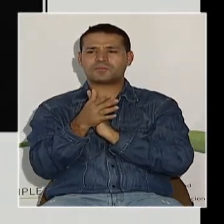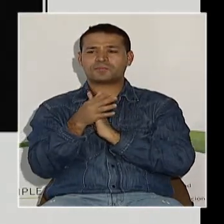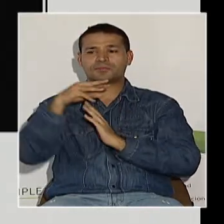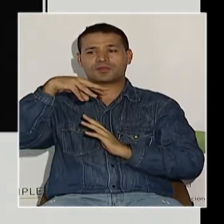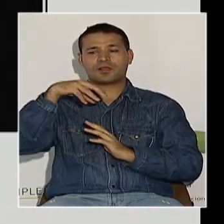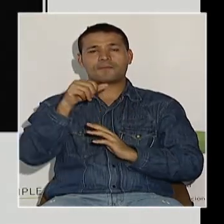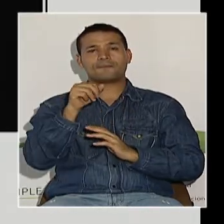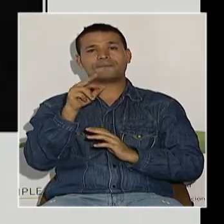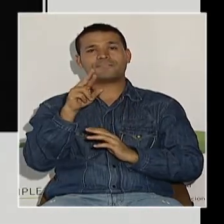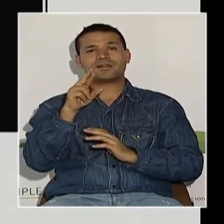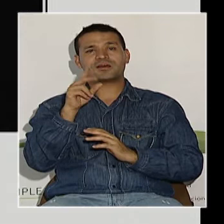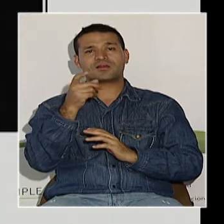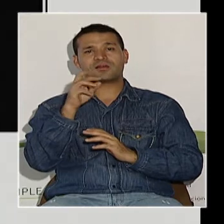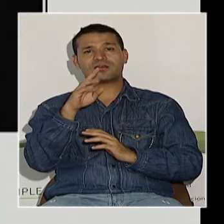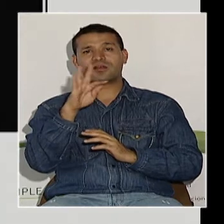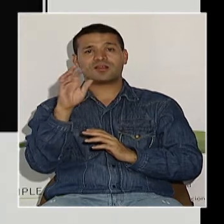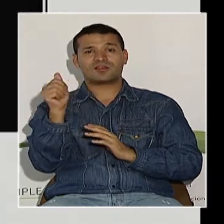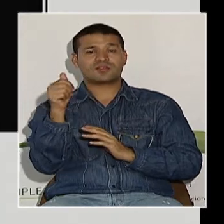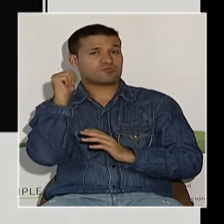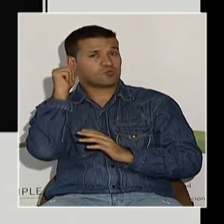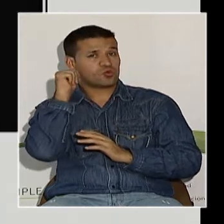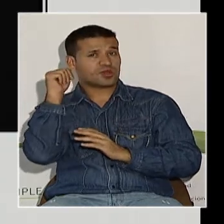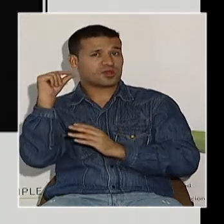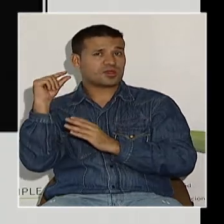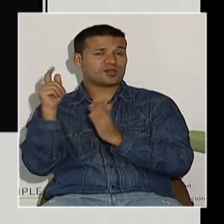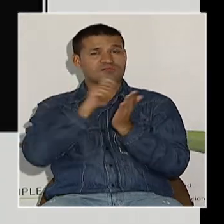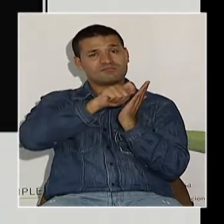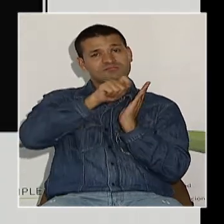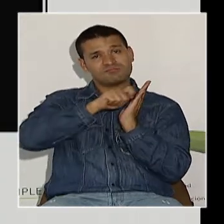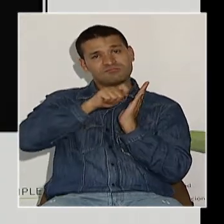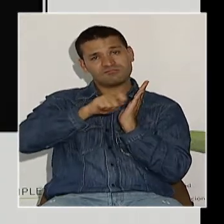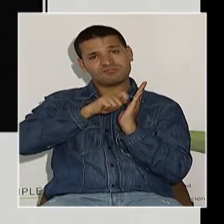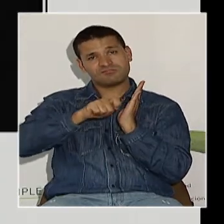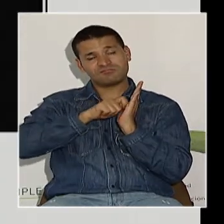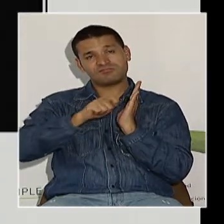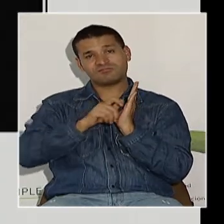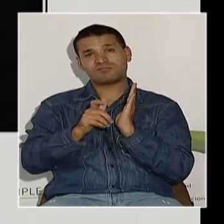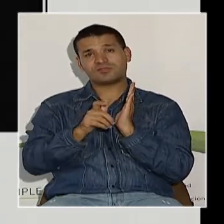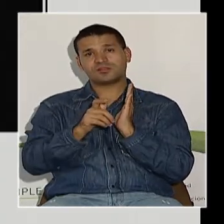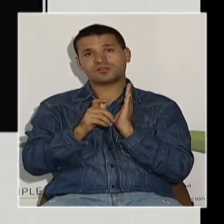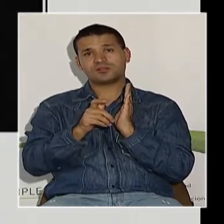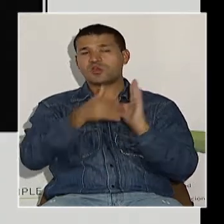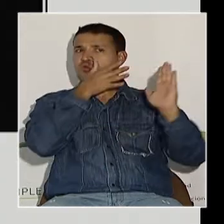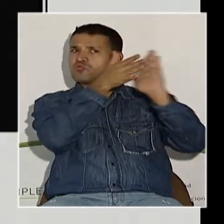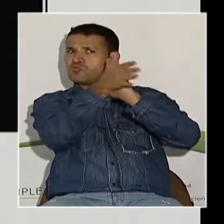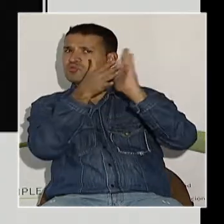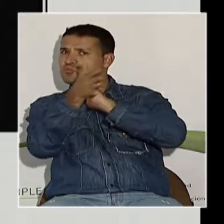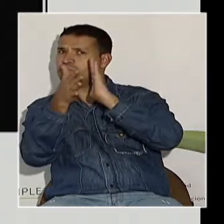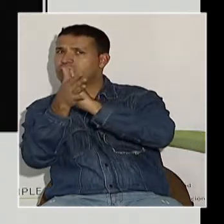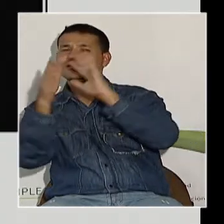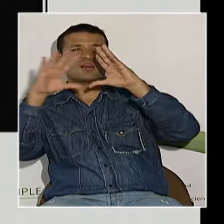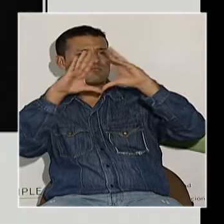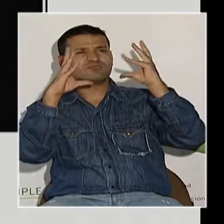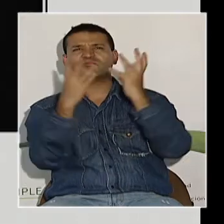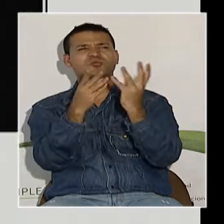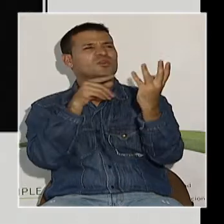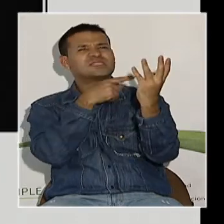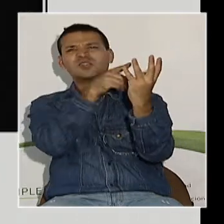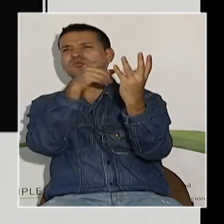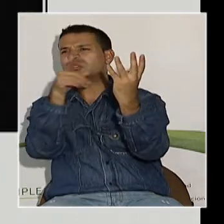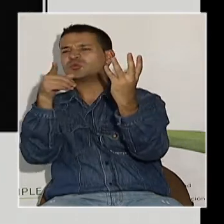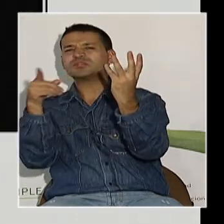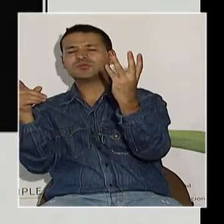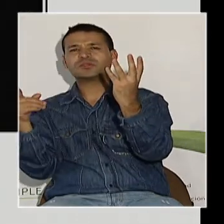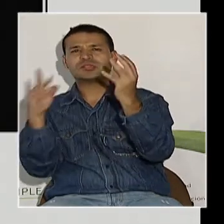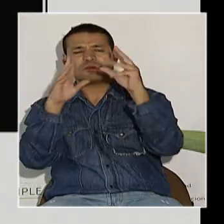gran escritora, que dice, en todos los casos se trata de informarse acerca del mundo tal cual es y de